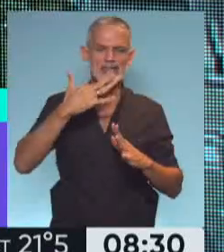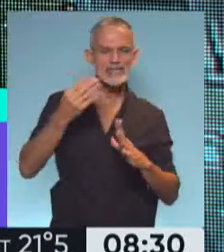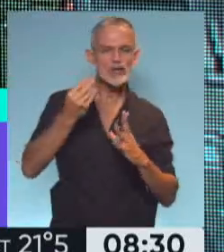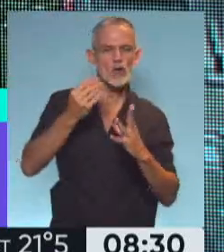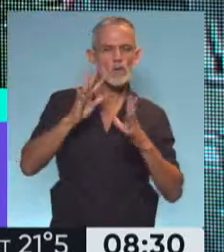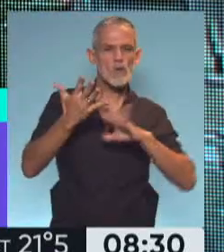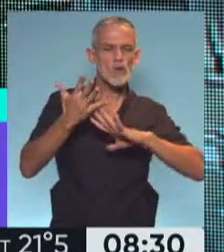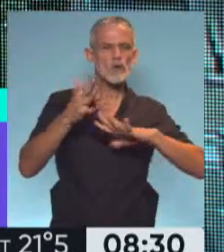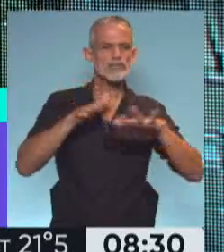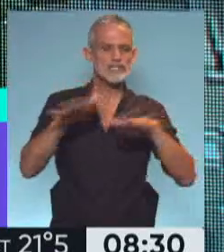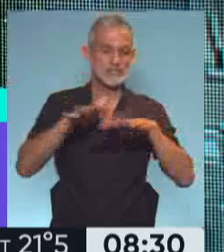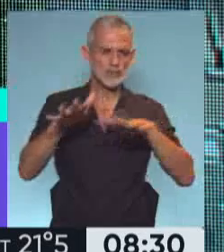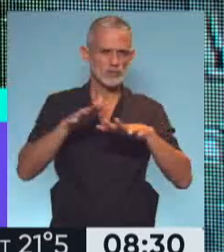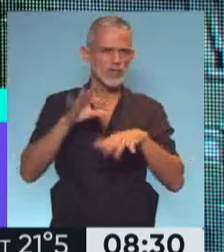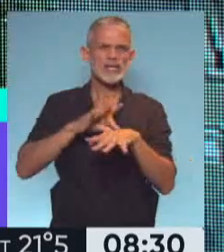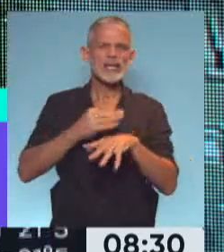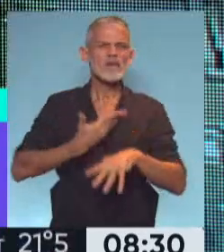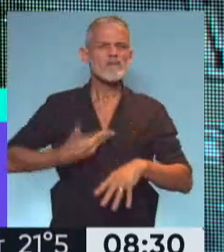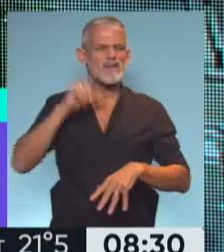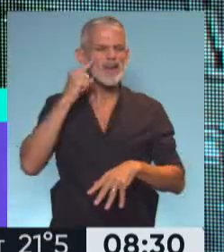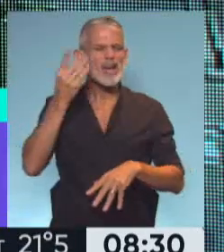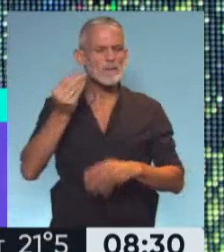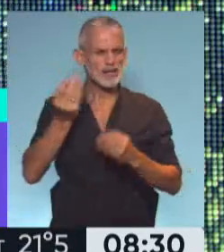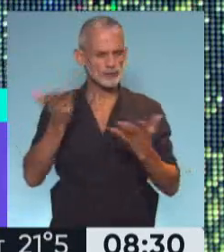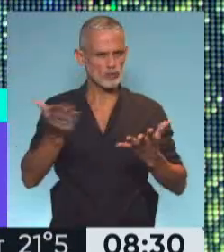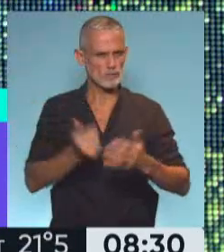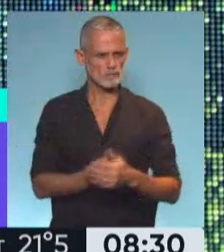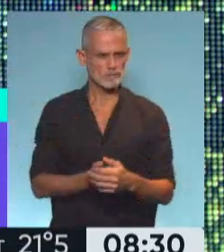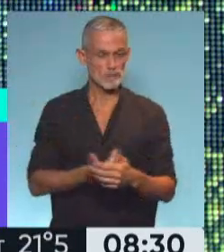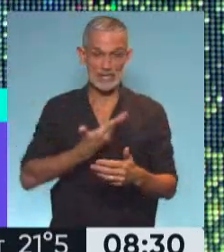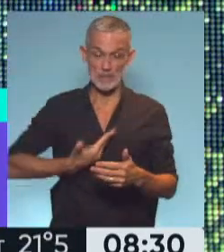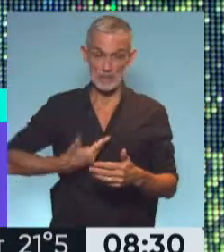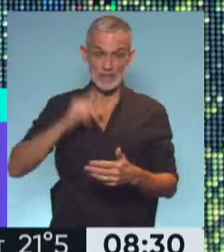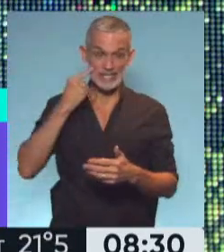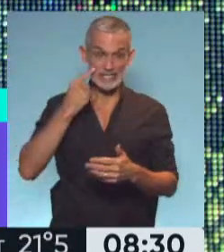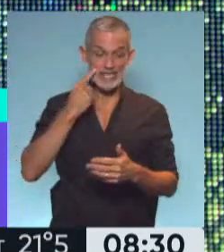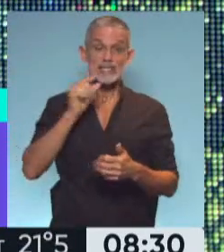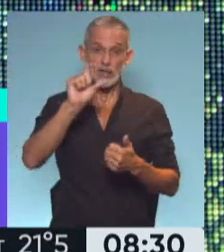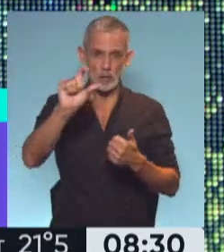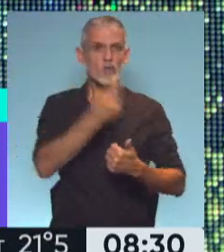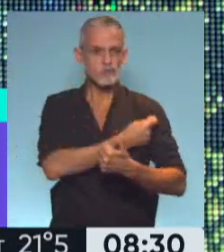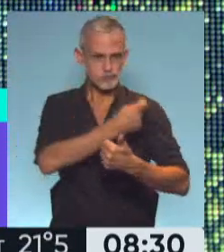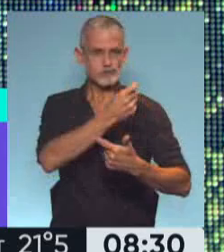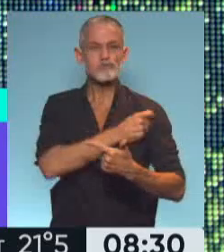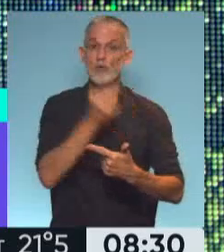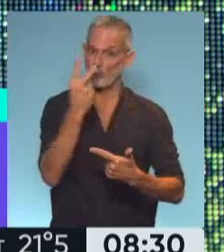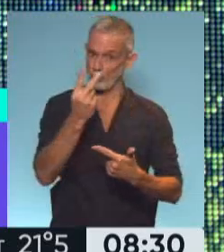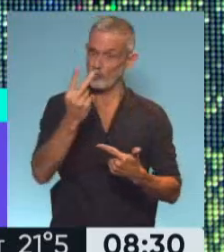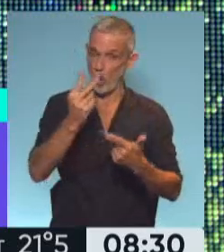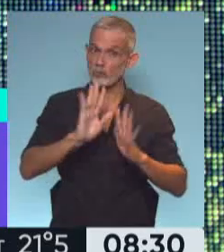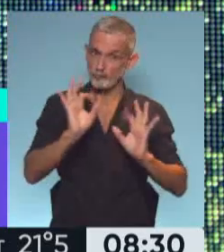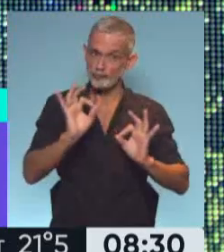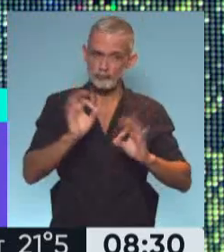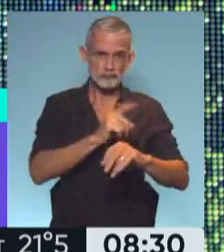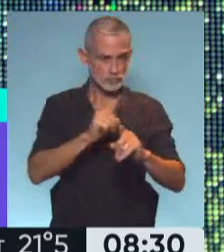situaciones. Doctor, ¿qué le pasó al presidente? Bueno, el presidente recibió las 2 dosis de la vacuna con